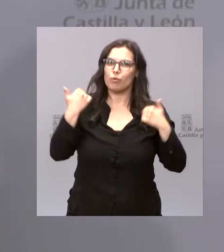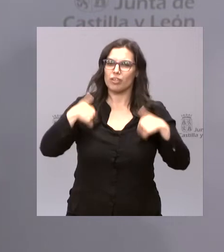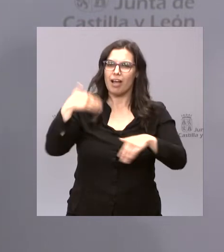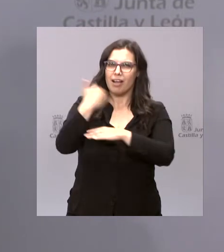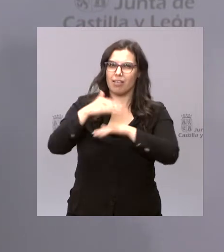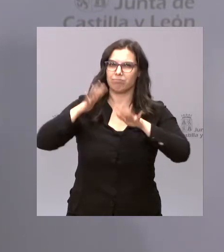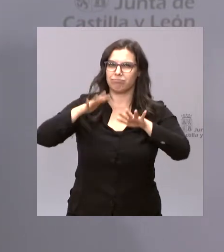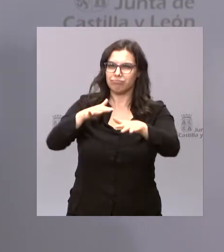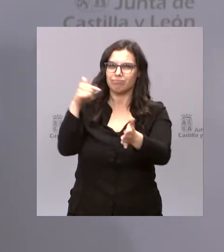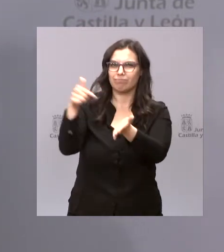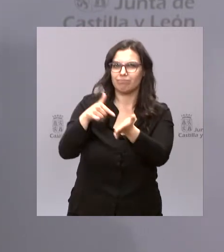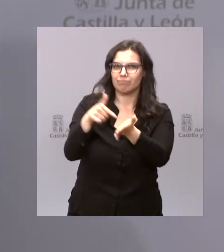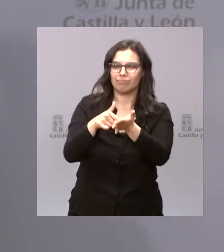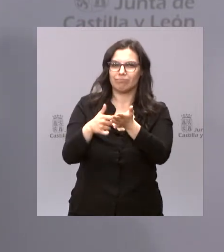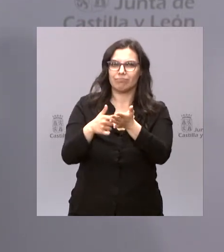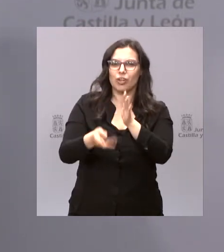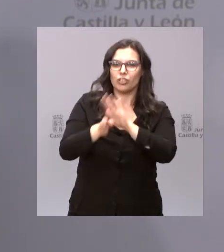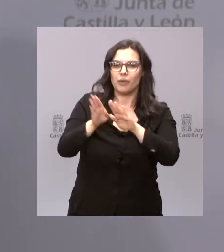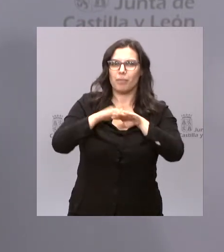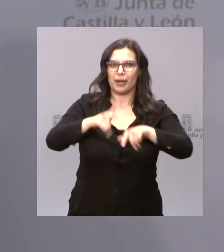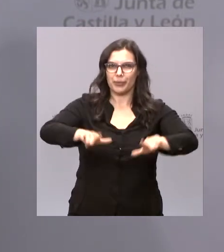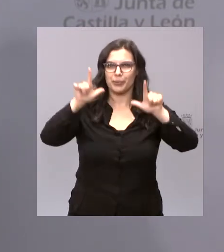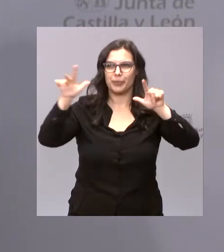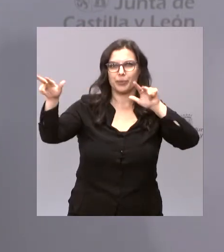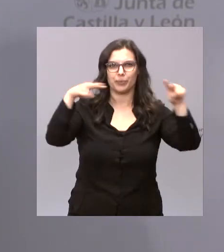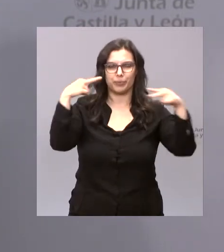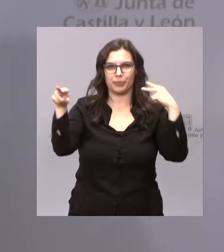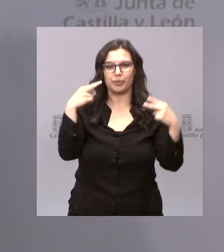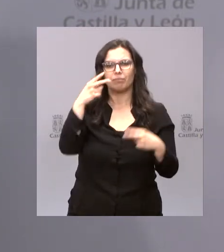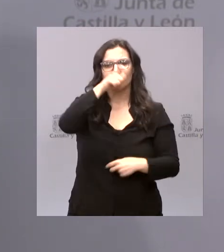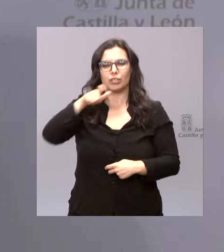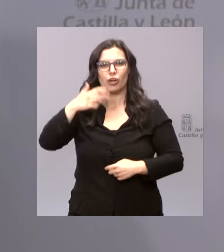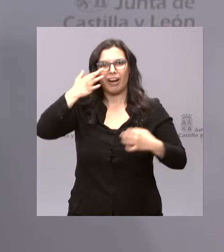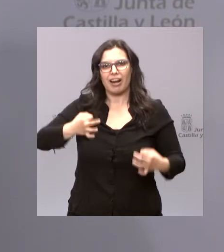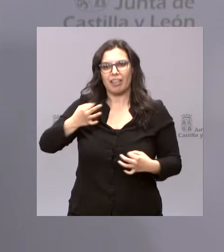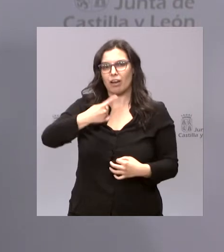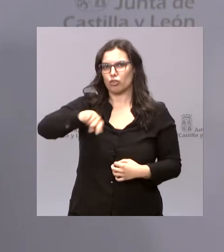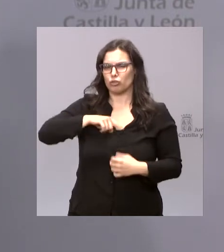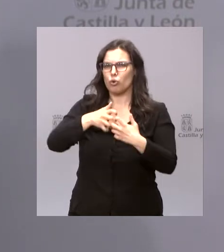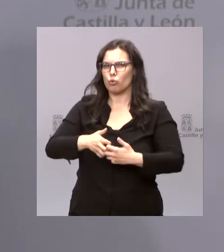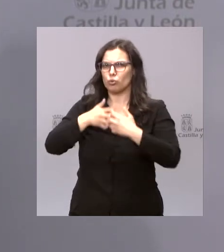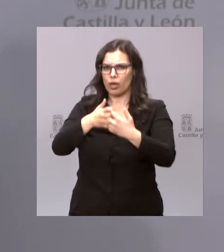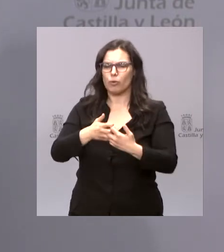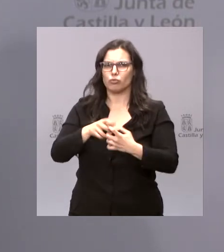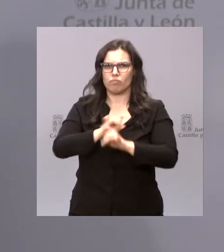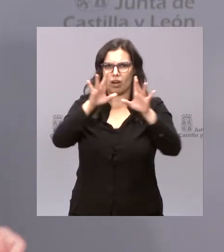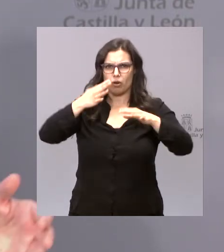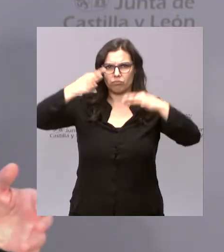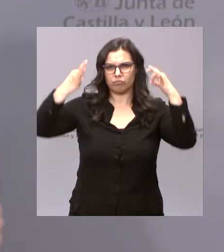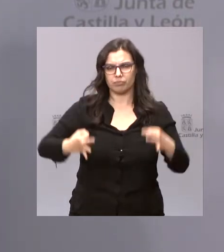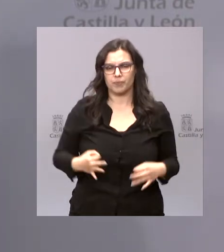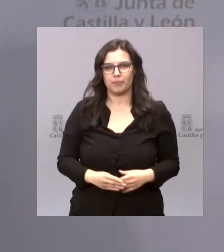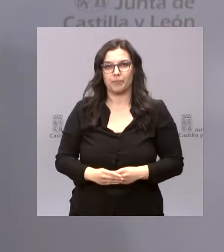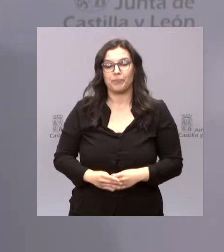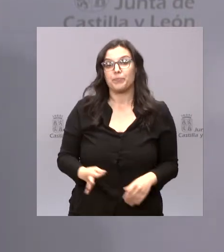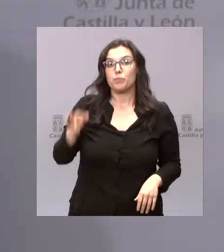calles para seguir haciendo visible una realidad contra la que luchamos con pasos firmes y decididos. Las